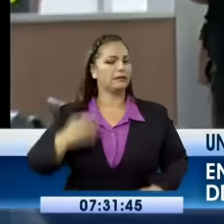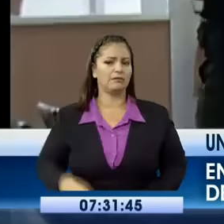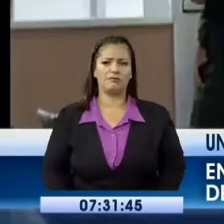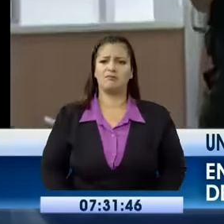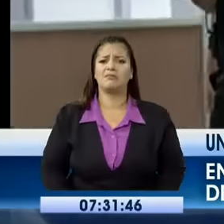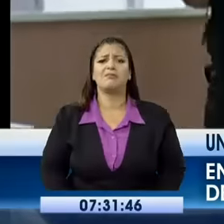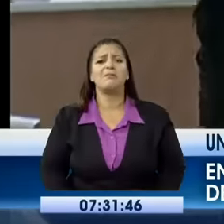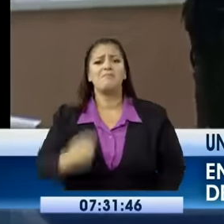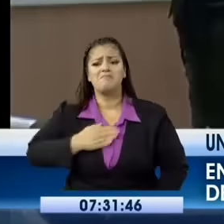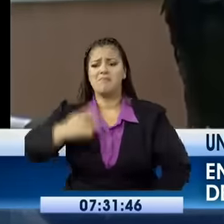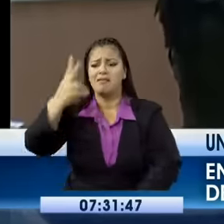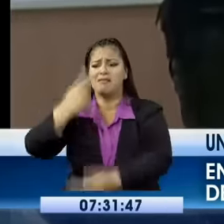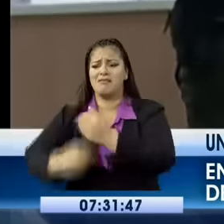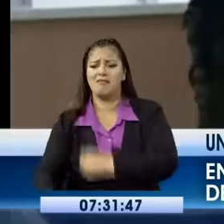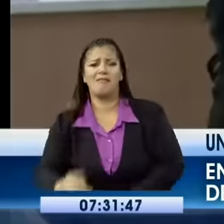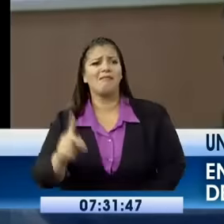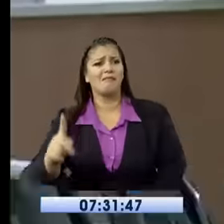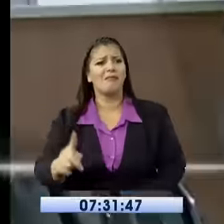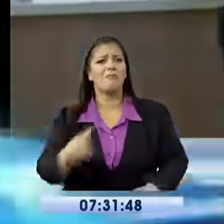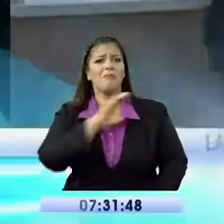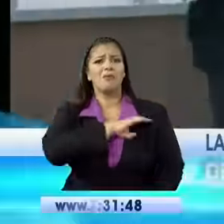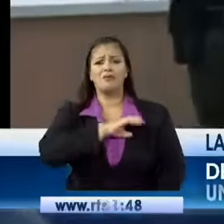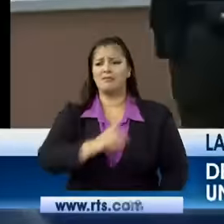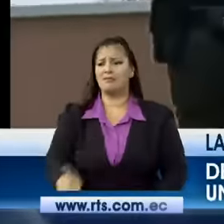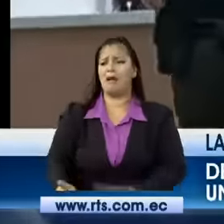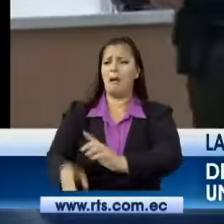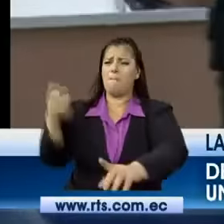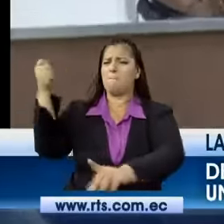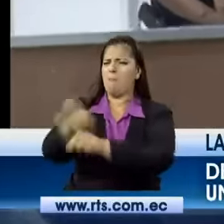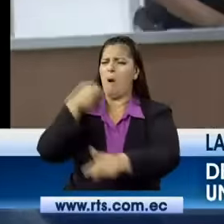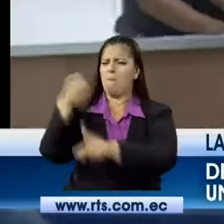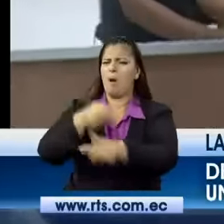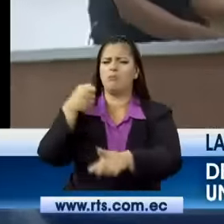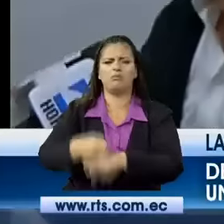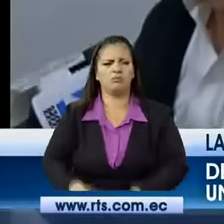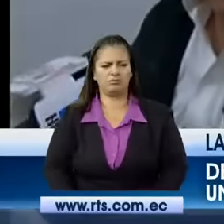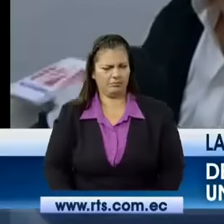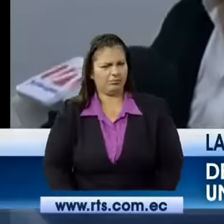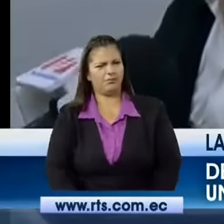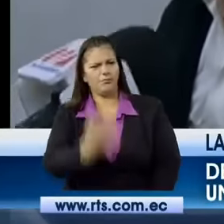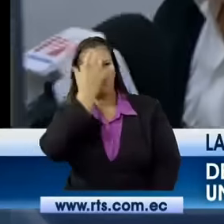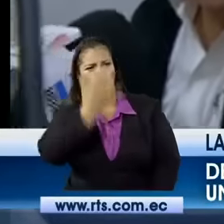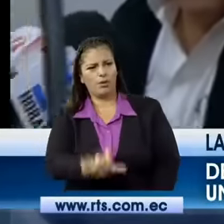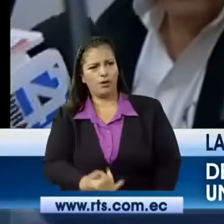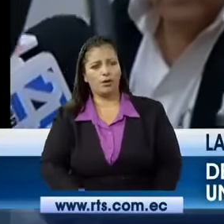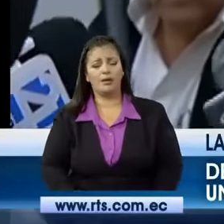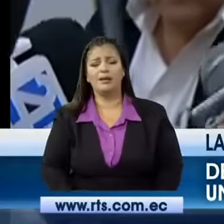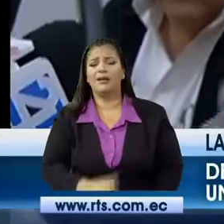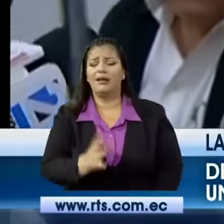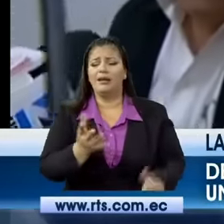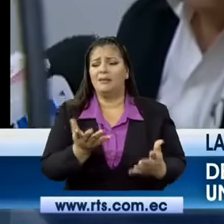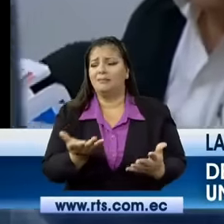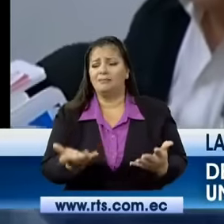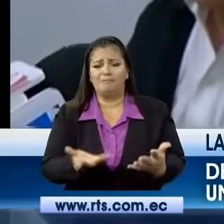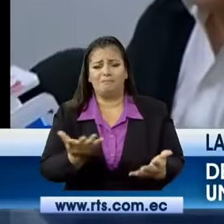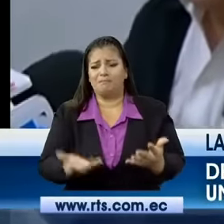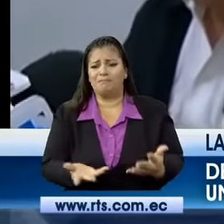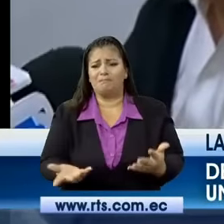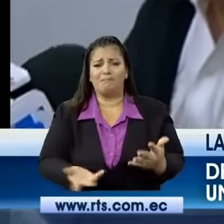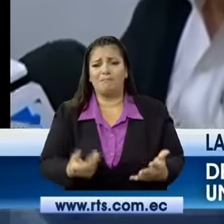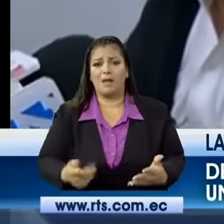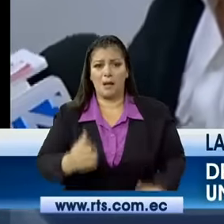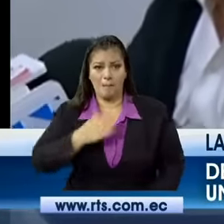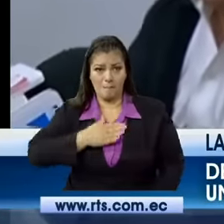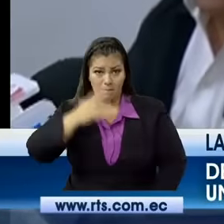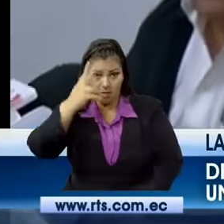le pegaron a mi hijo cómo le dio la gana por qué porque hubo un problema ahí Que este mi hijo